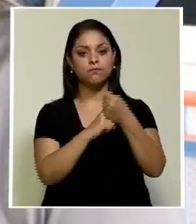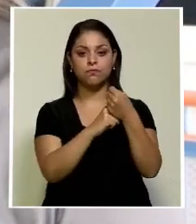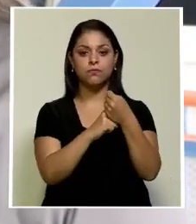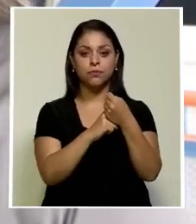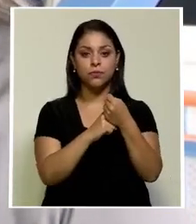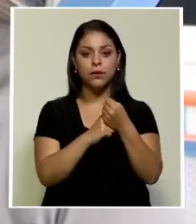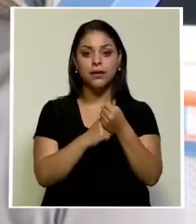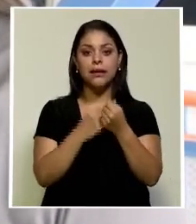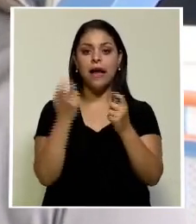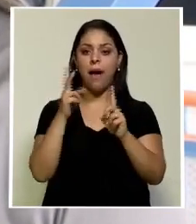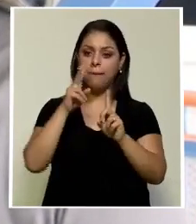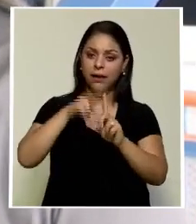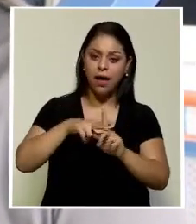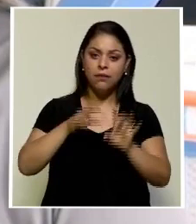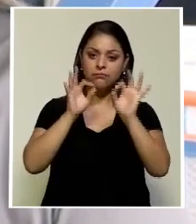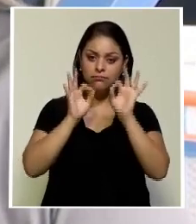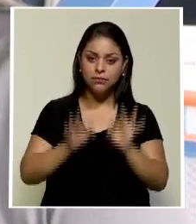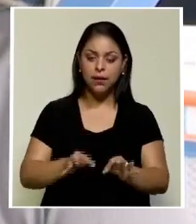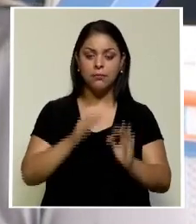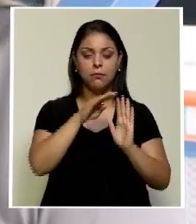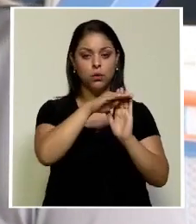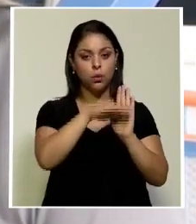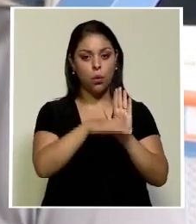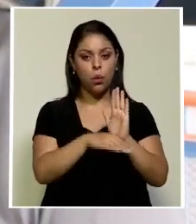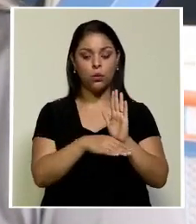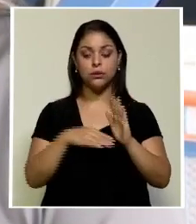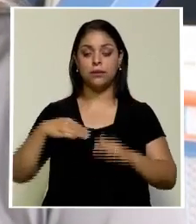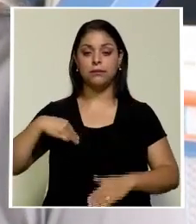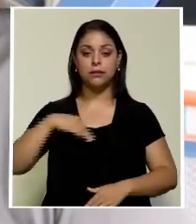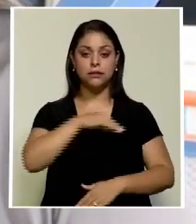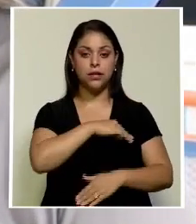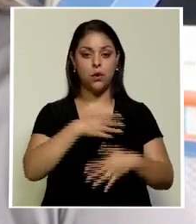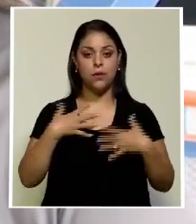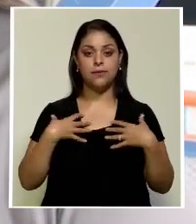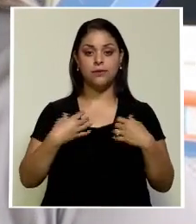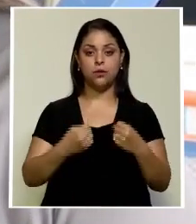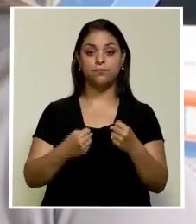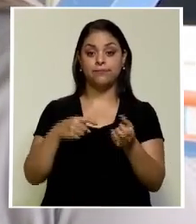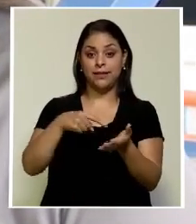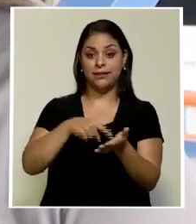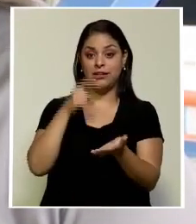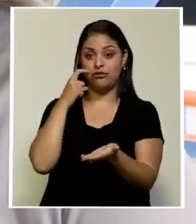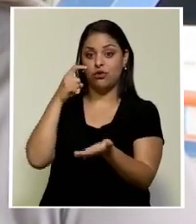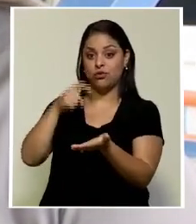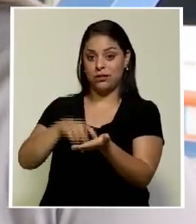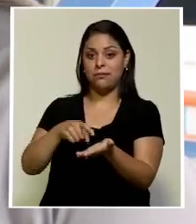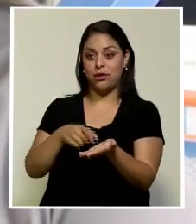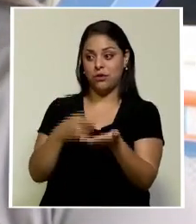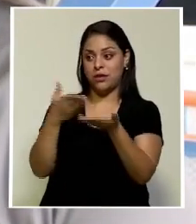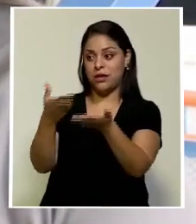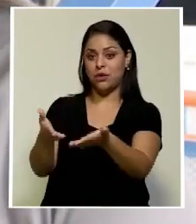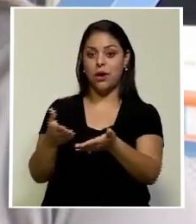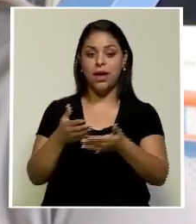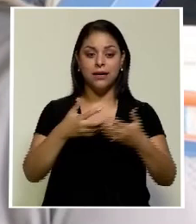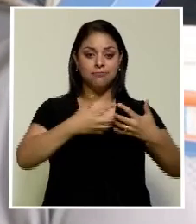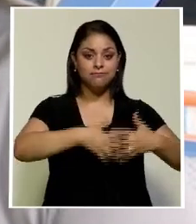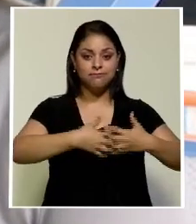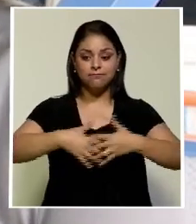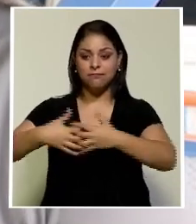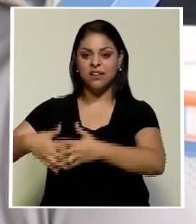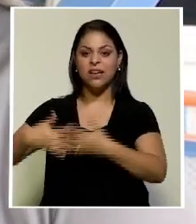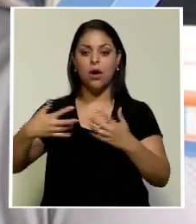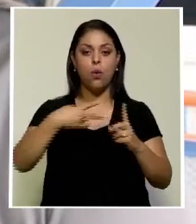aplicación de los protocolos que dictaba el Ministerio de Salud. Entonces, es un reconocimiento que se le dio a los establecimientos, tanto